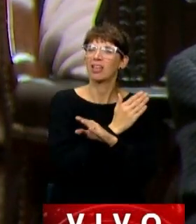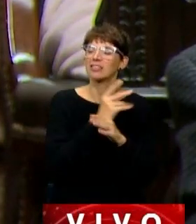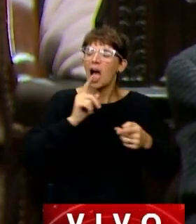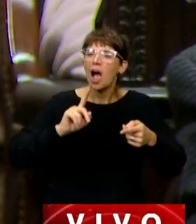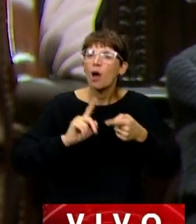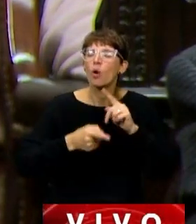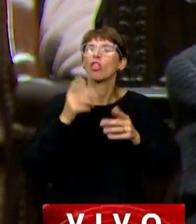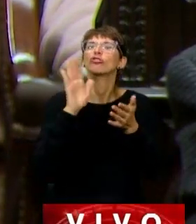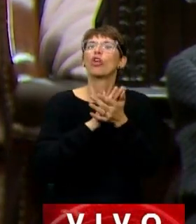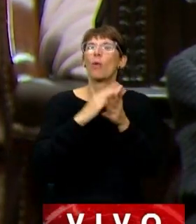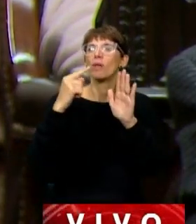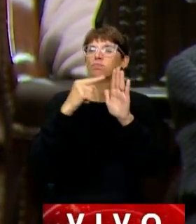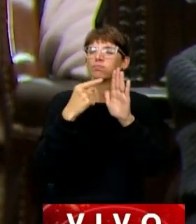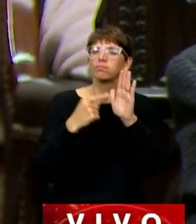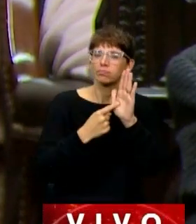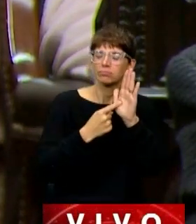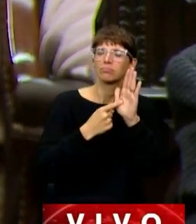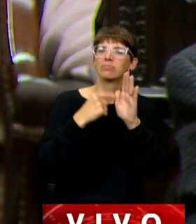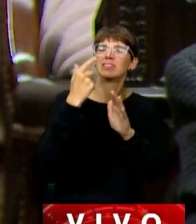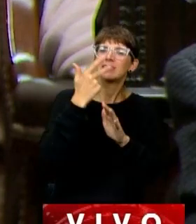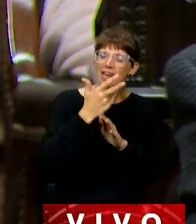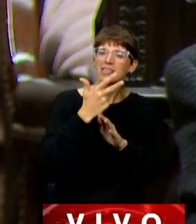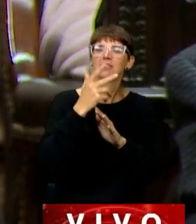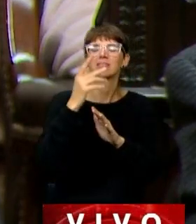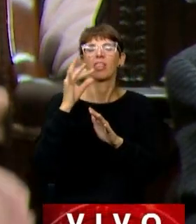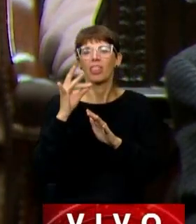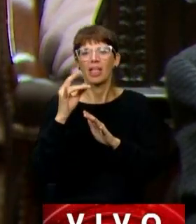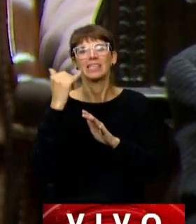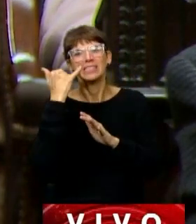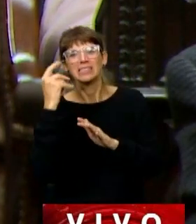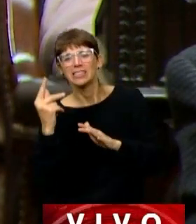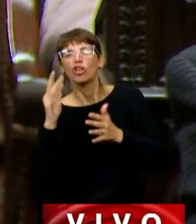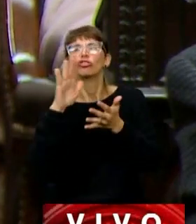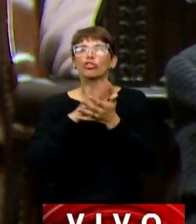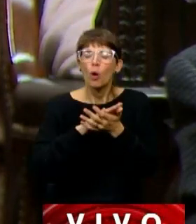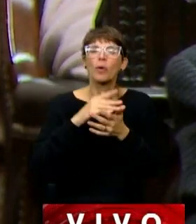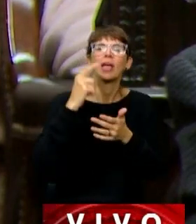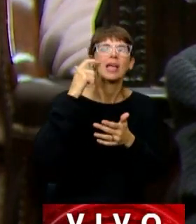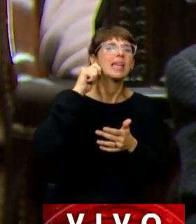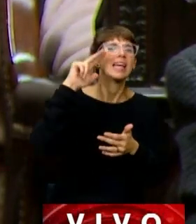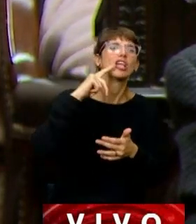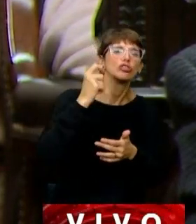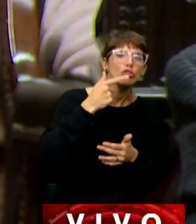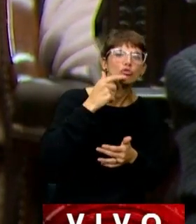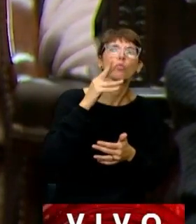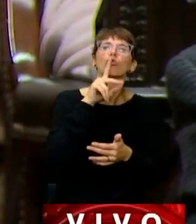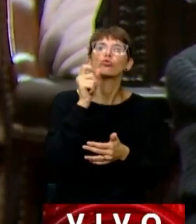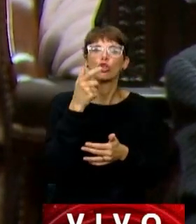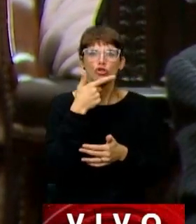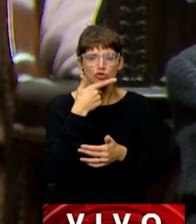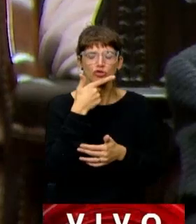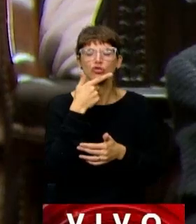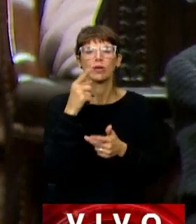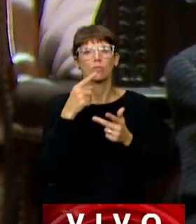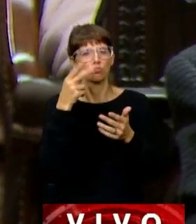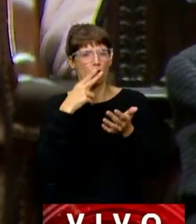cláusula 3.D y K, específicamente lo que refiere a ingresos brutos e impuestos de sellos, es